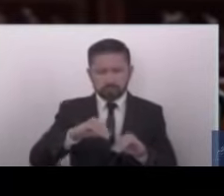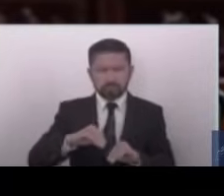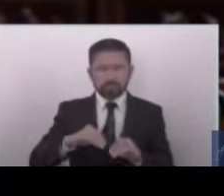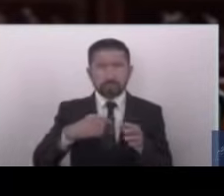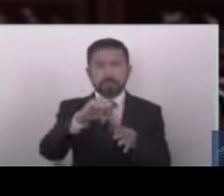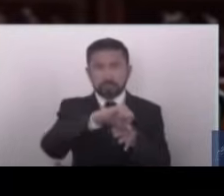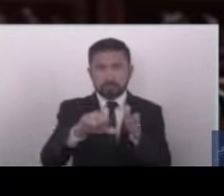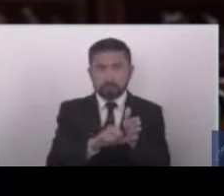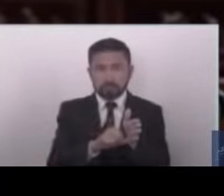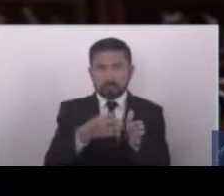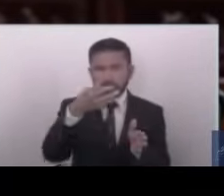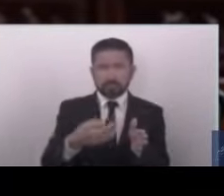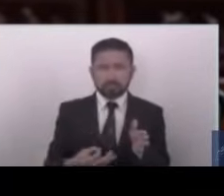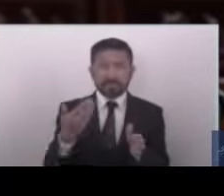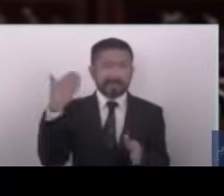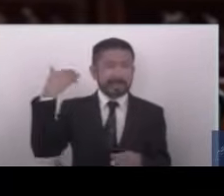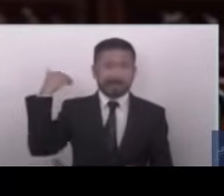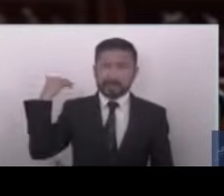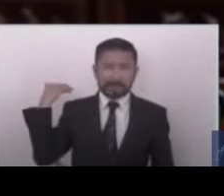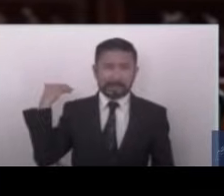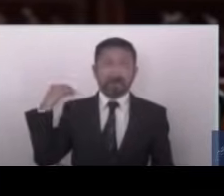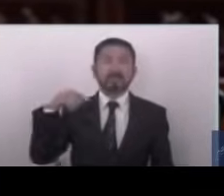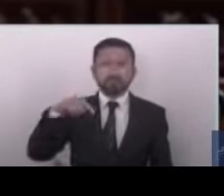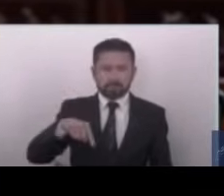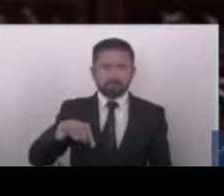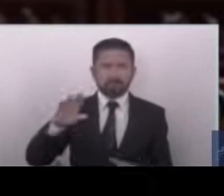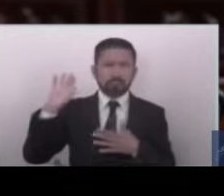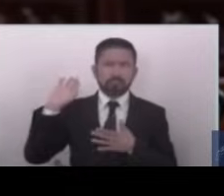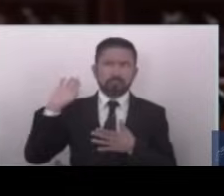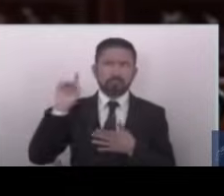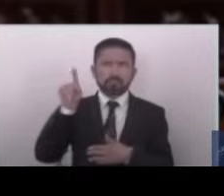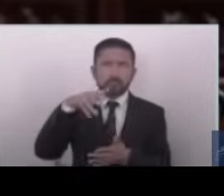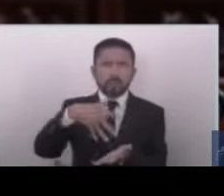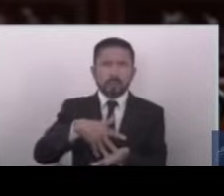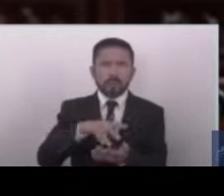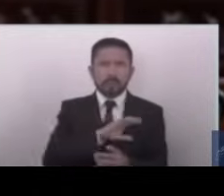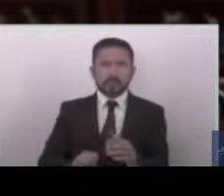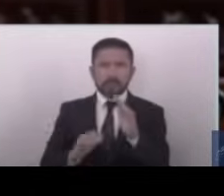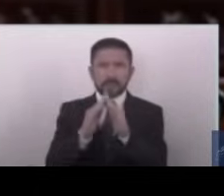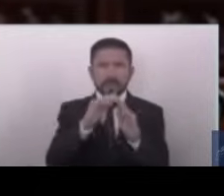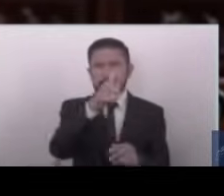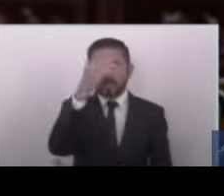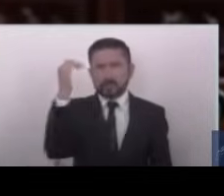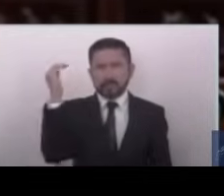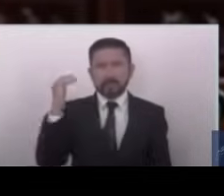deudas realmente históricas que teníamos con esta tercera parte de nuestra población